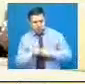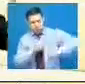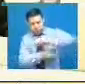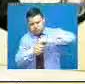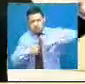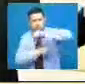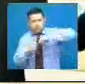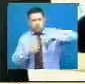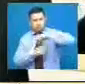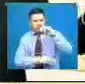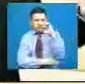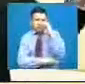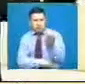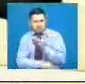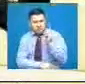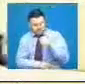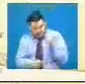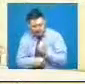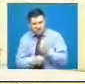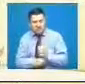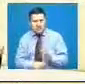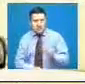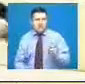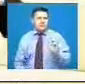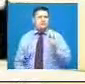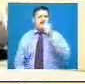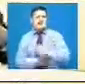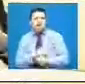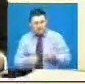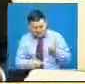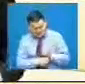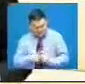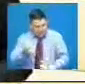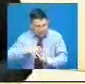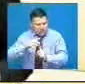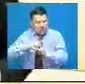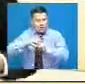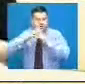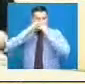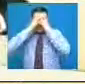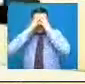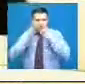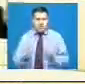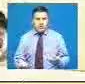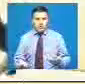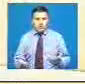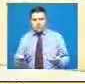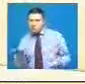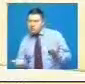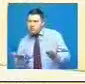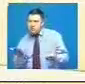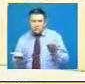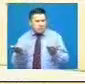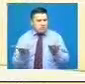Esa es la Colombia por la que vamos a tener que trabajar durante una década para que emerjan esos liderazgos, para que se apalanquen sobre las